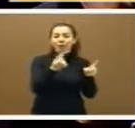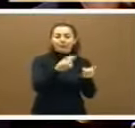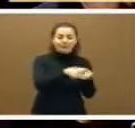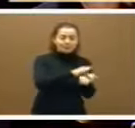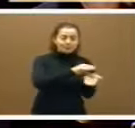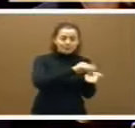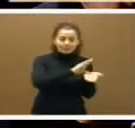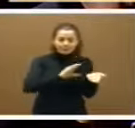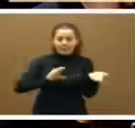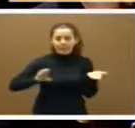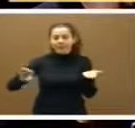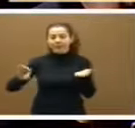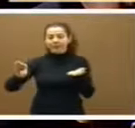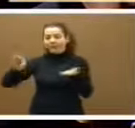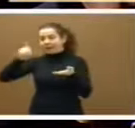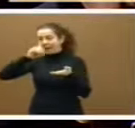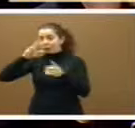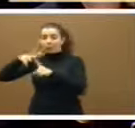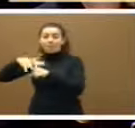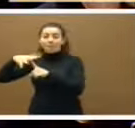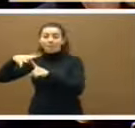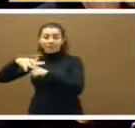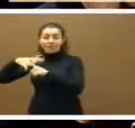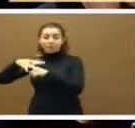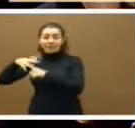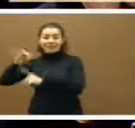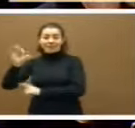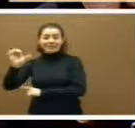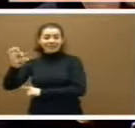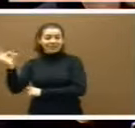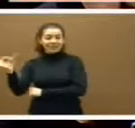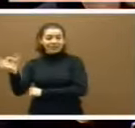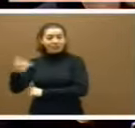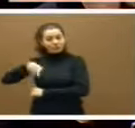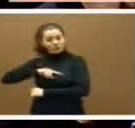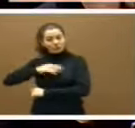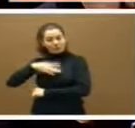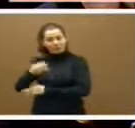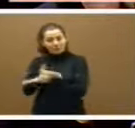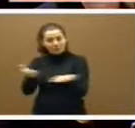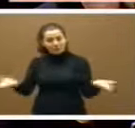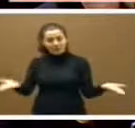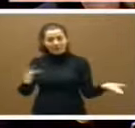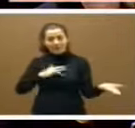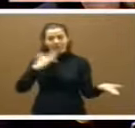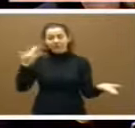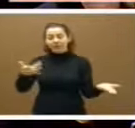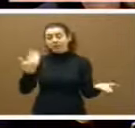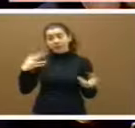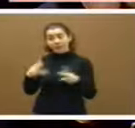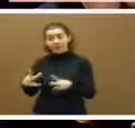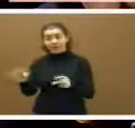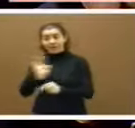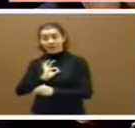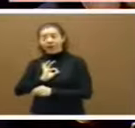antiguas facturas pendientes del SES? Es decir, ¿cómo vamos a permitir que venga el